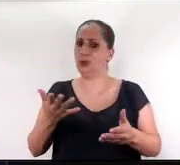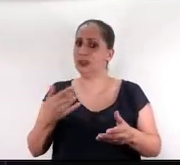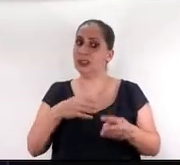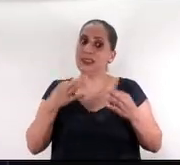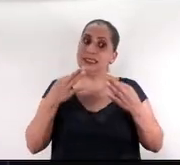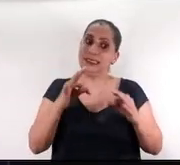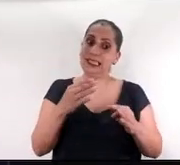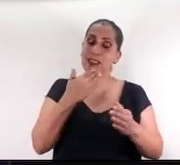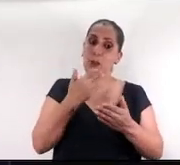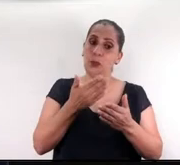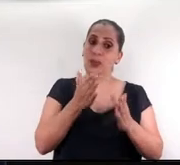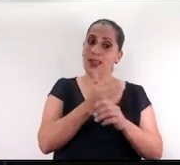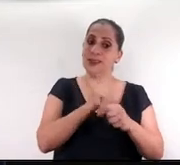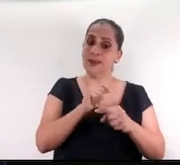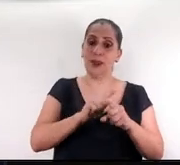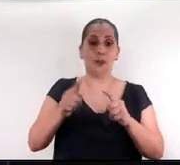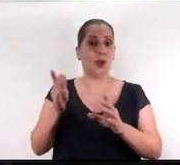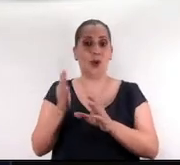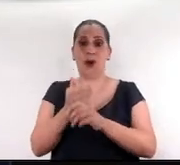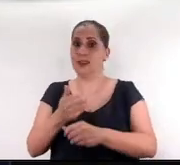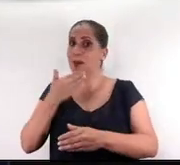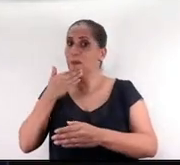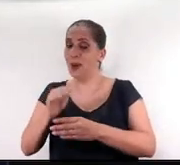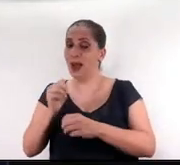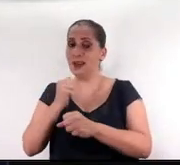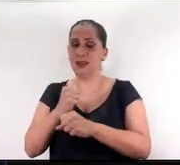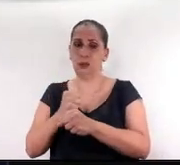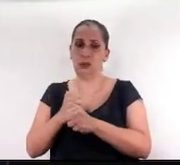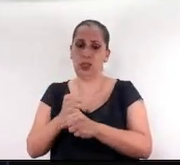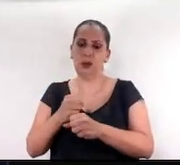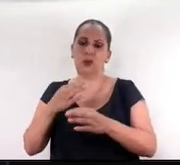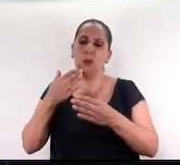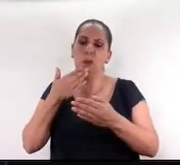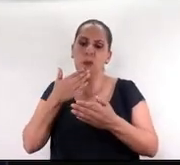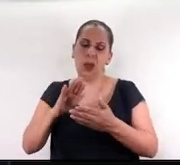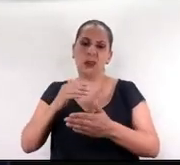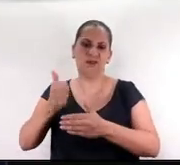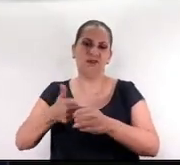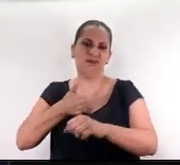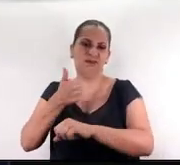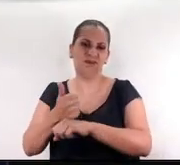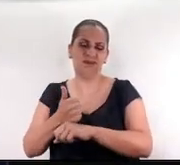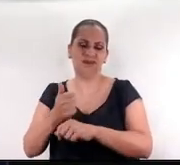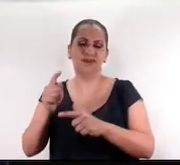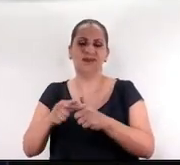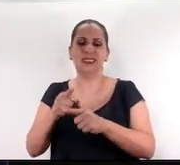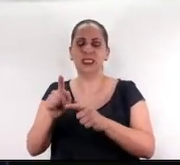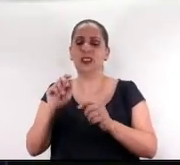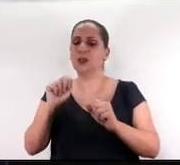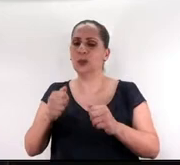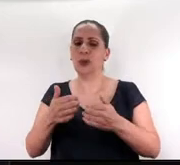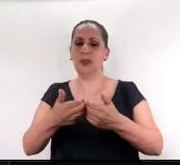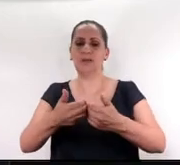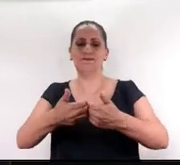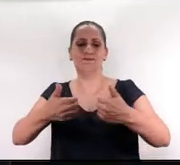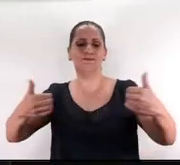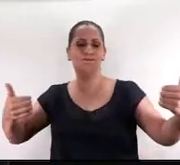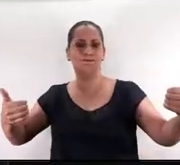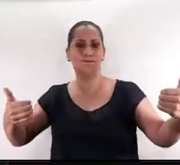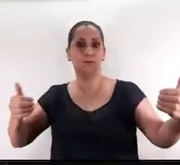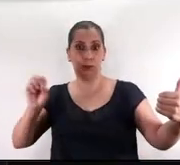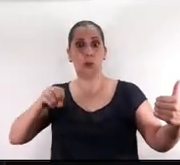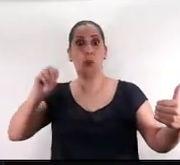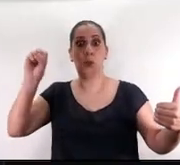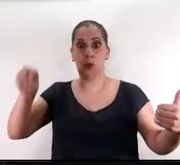casos, pero mal ejecutadas o mal planteadas, han separado a un porcentaje